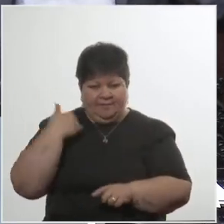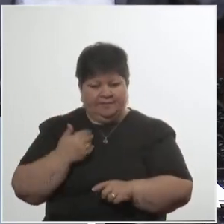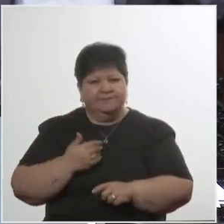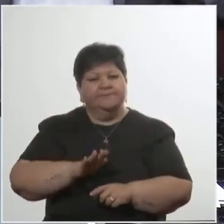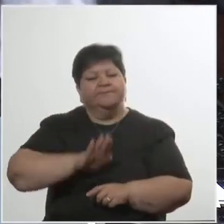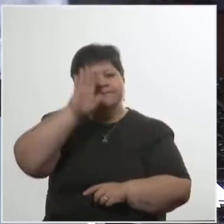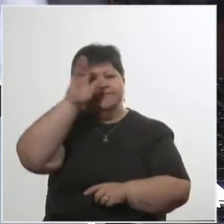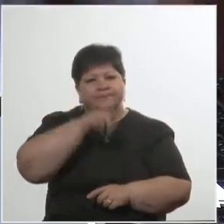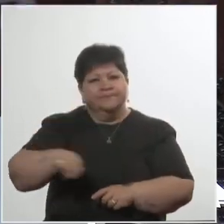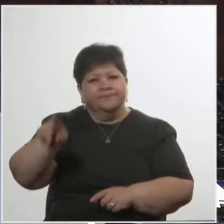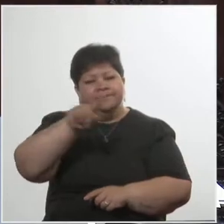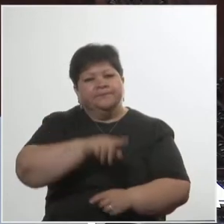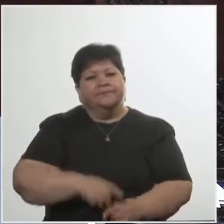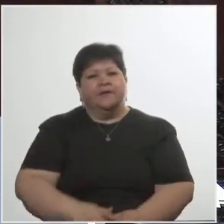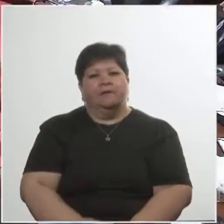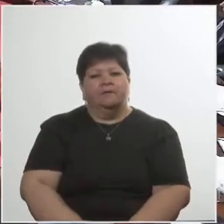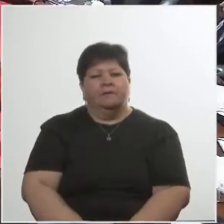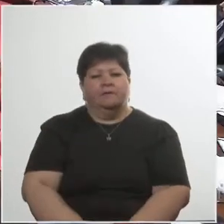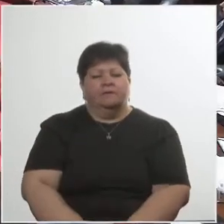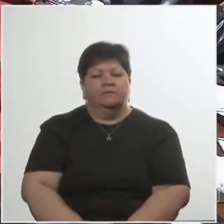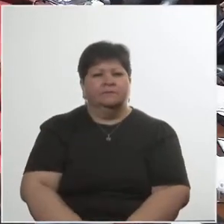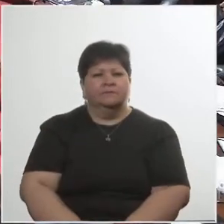sirvanse en expresar